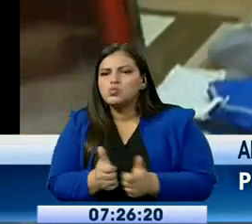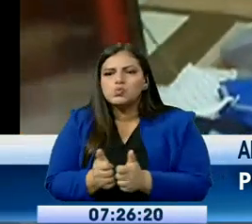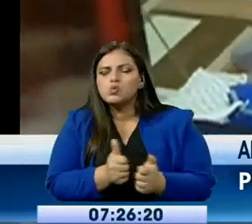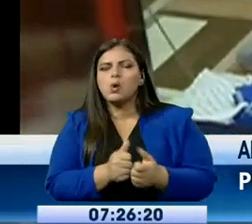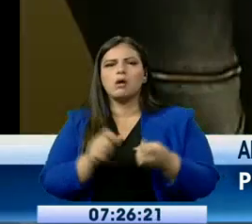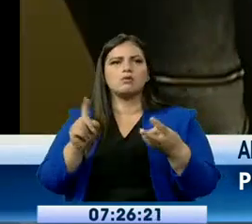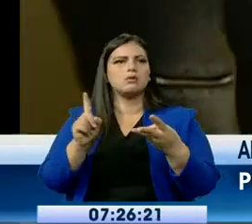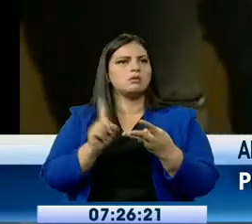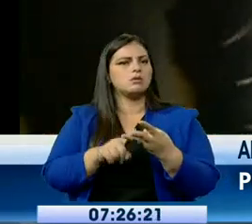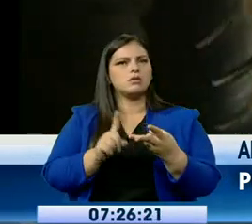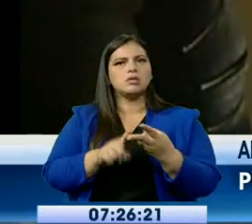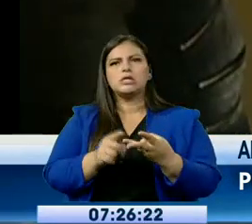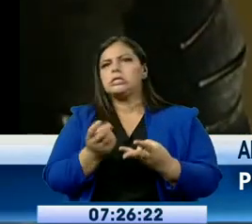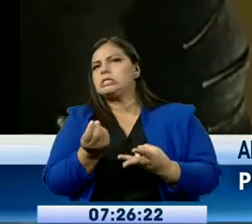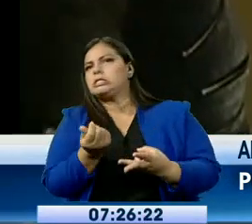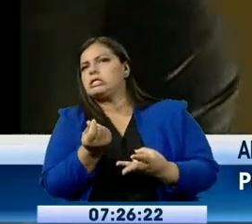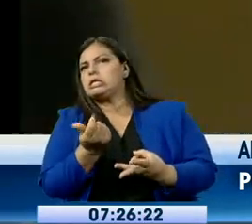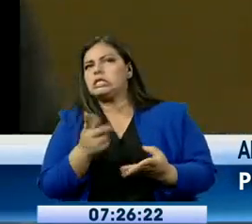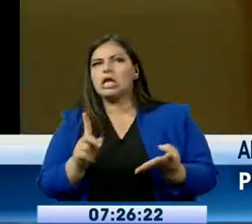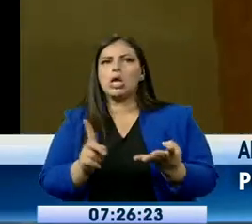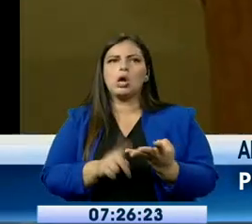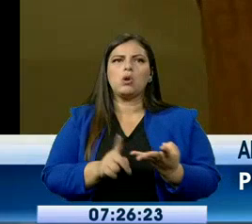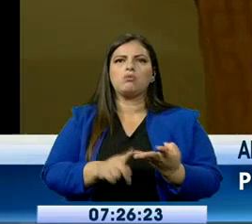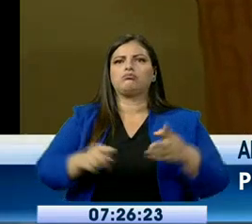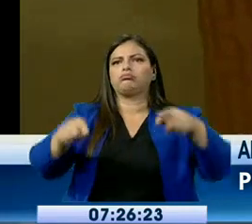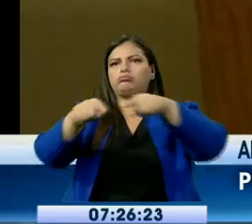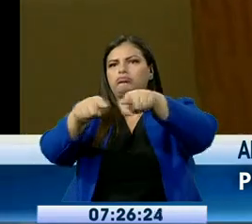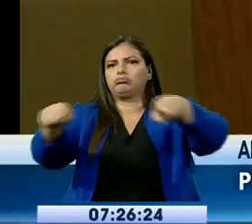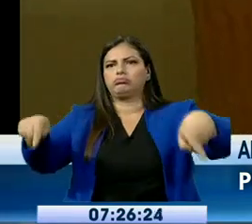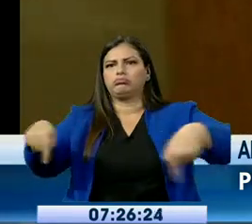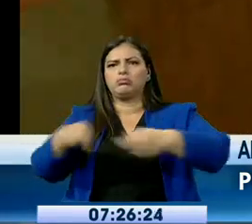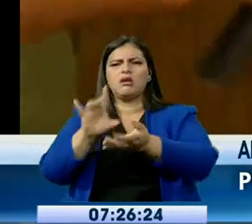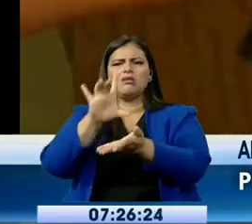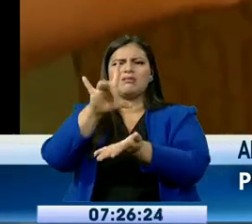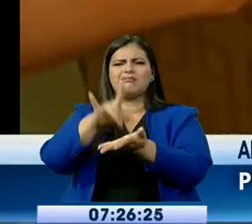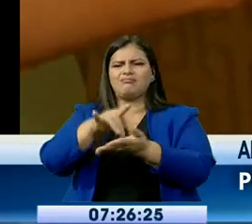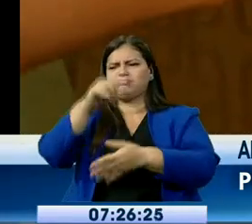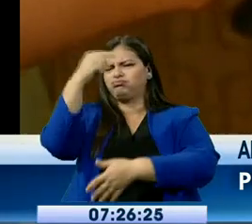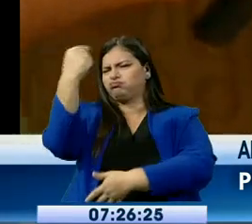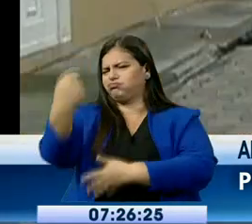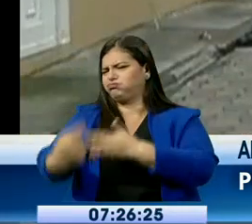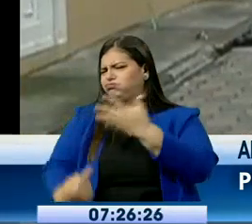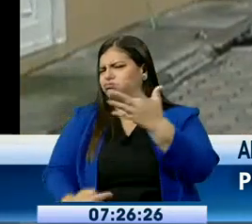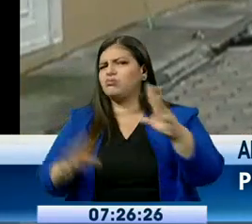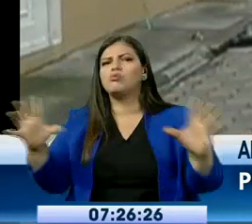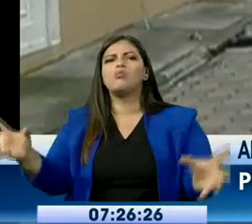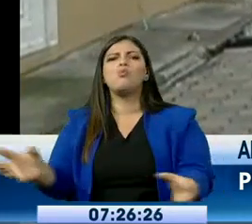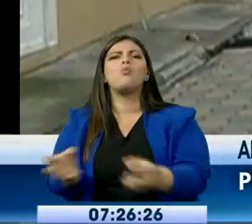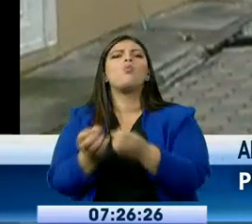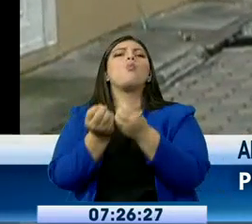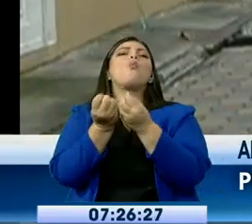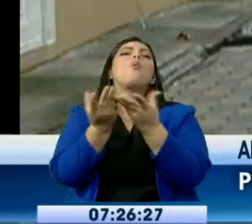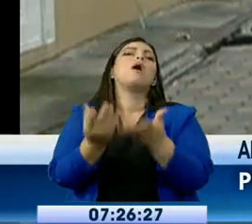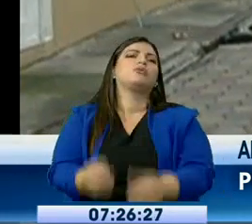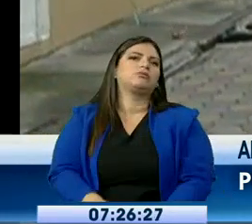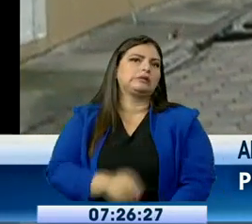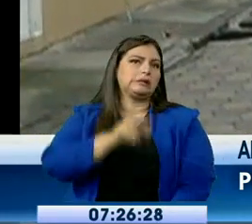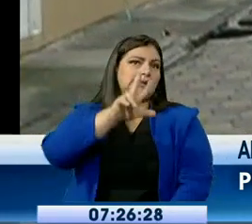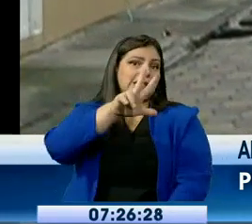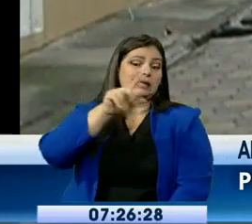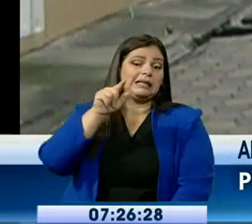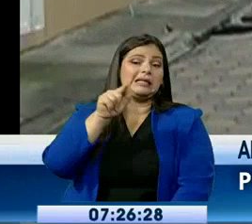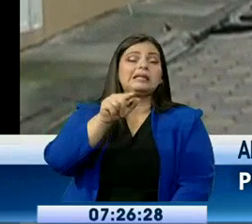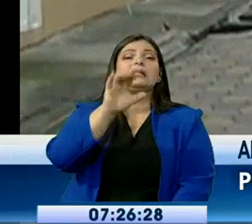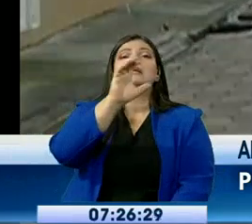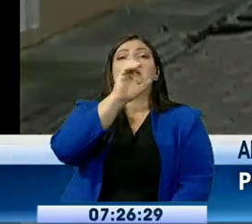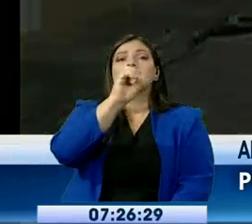$3,000 a $3,500. Desconoce detalles en torno a quiénes y de qué forma cometieron el atraco. Solo cuenta con una pista proporcionada